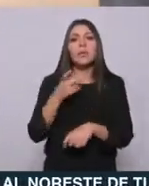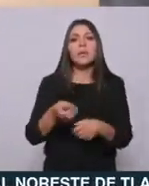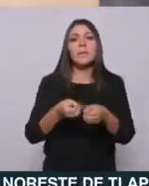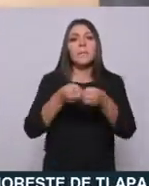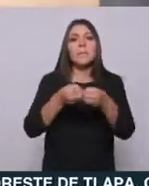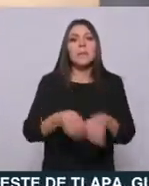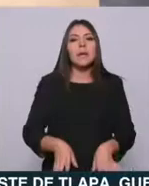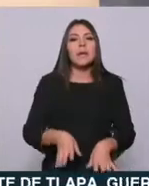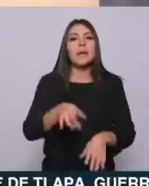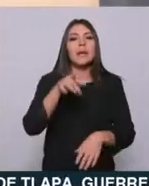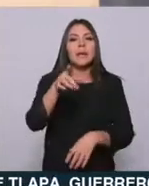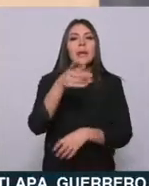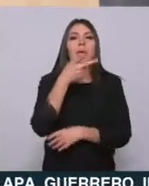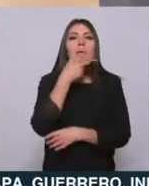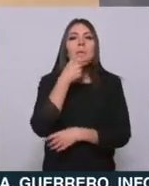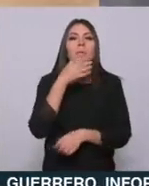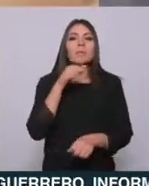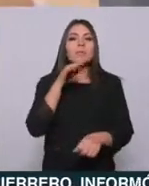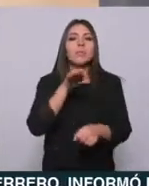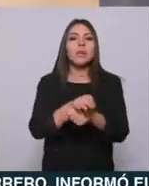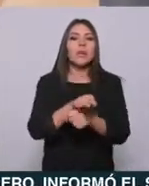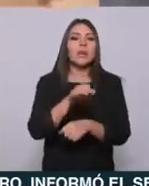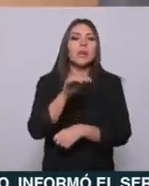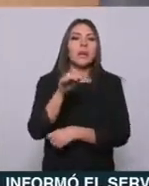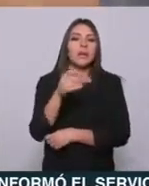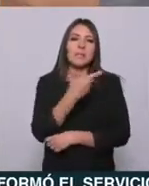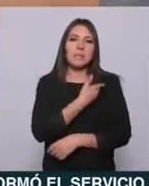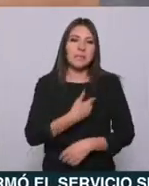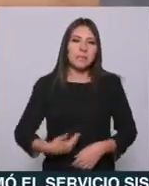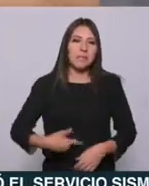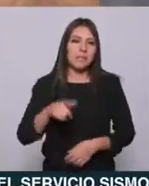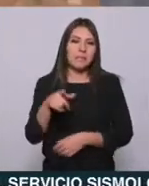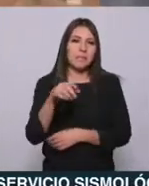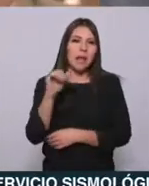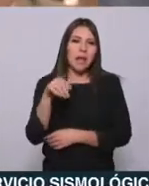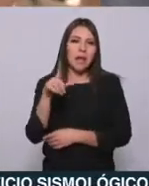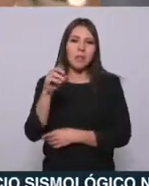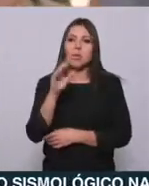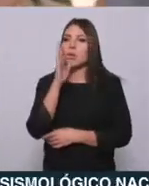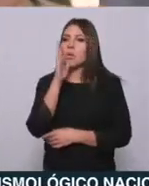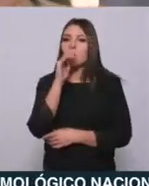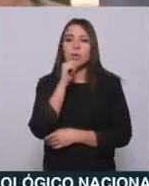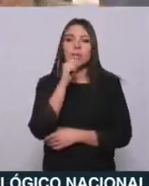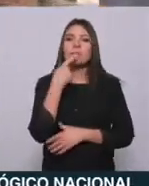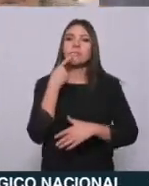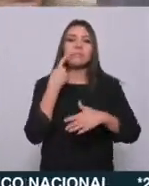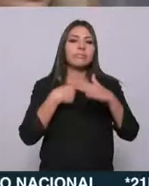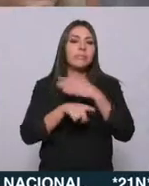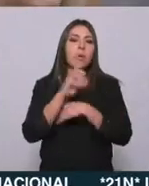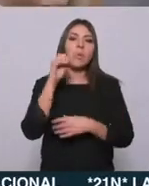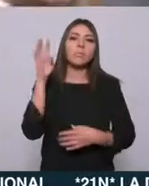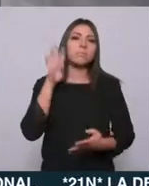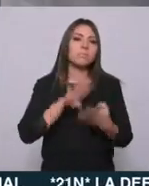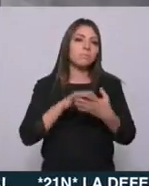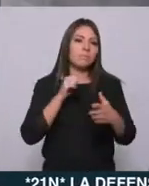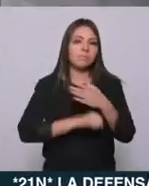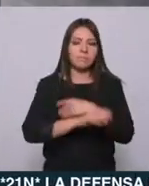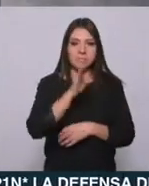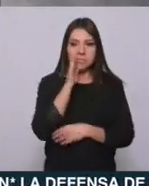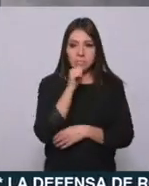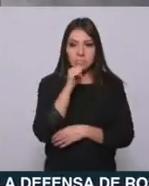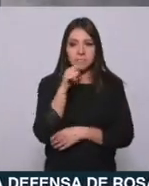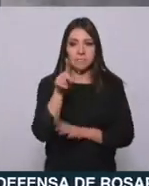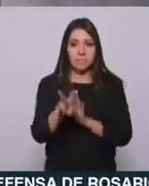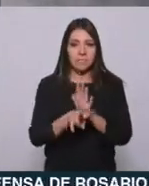inmunidad jurídica de Andrés Manuel López Obrador, por la que no podía ser sujeto a un proceso administrativo o penal. El video